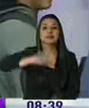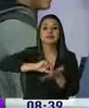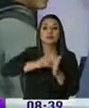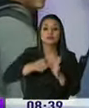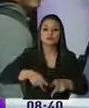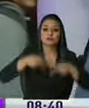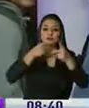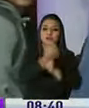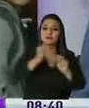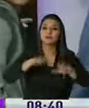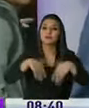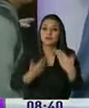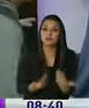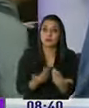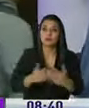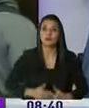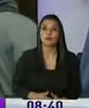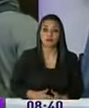En